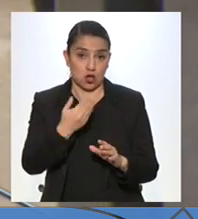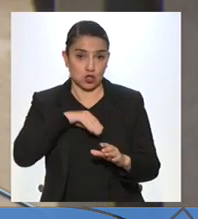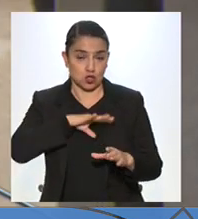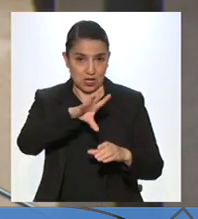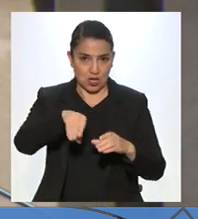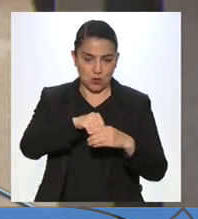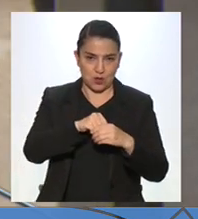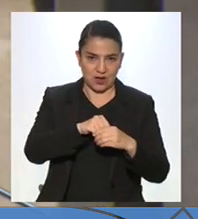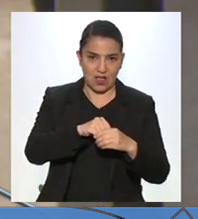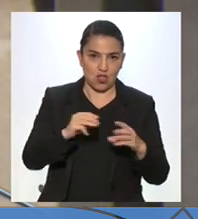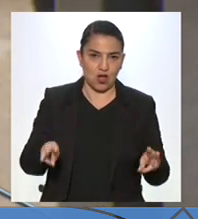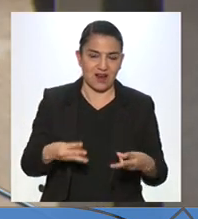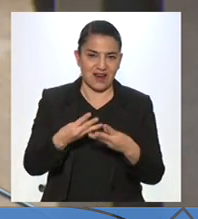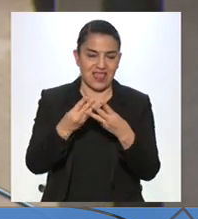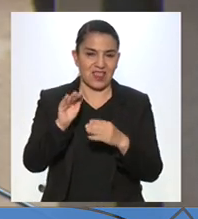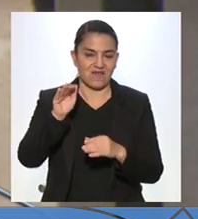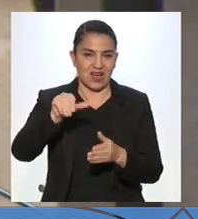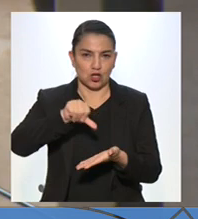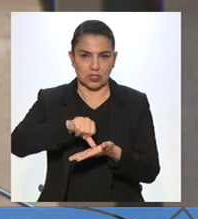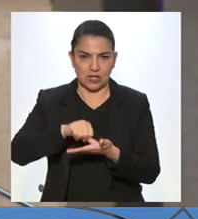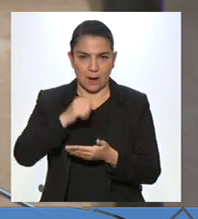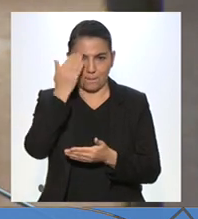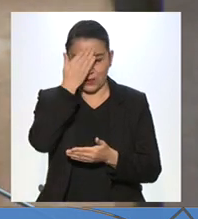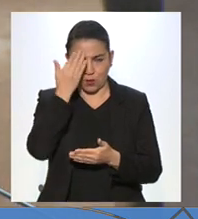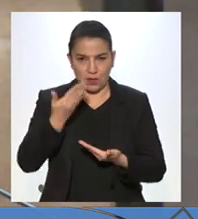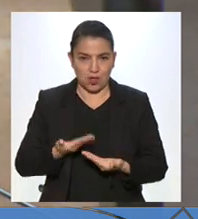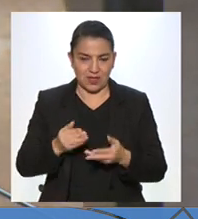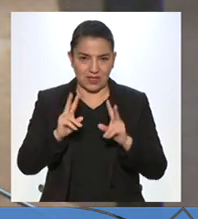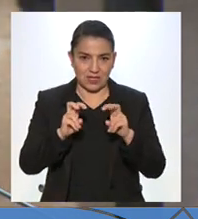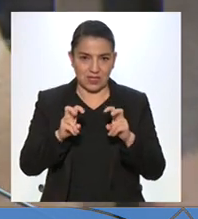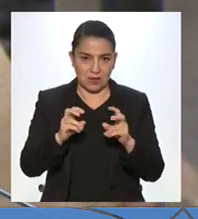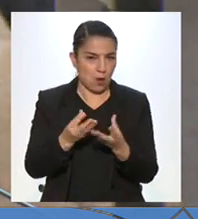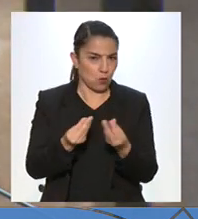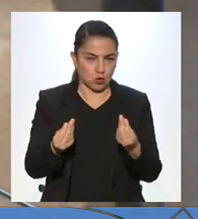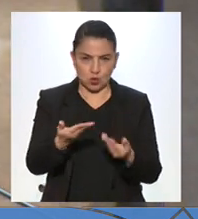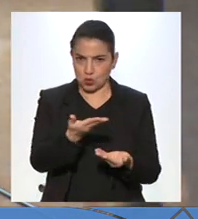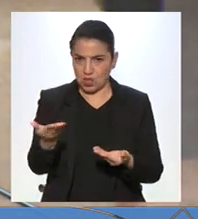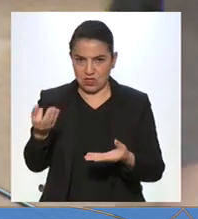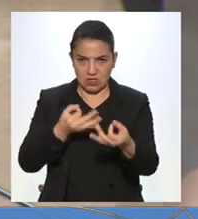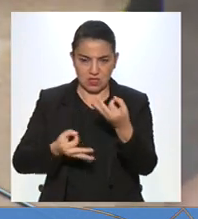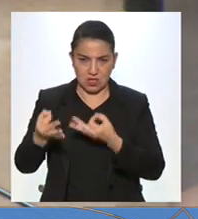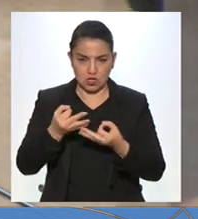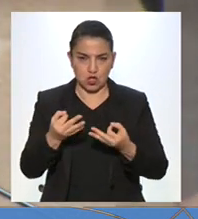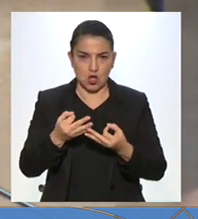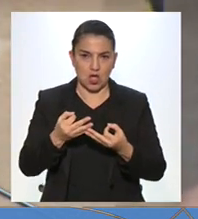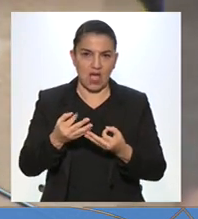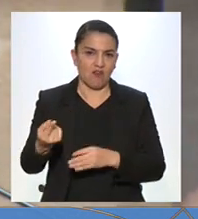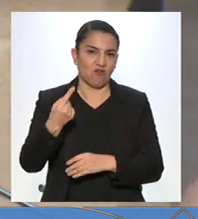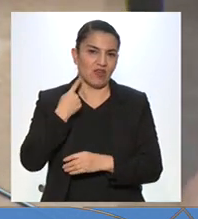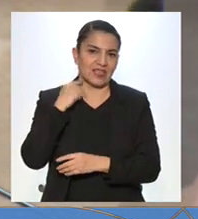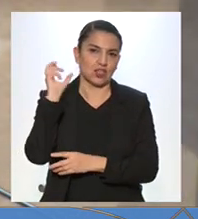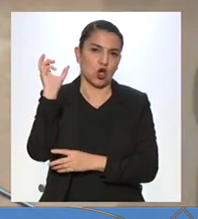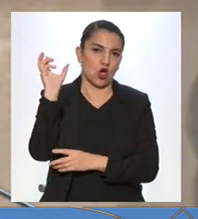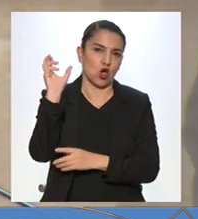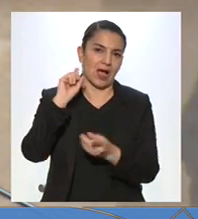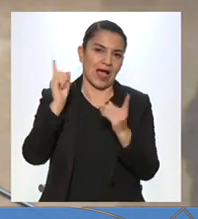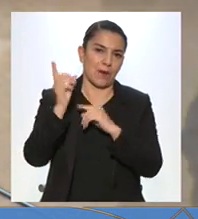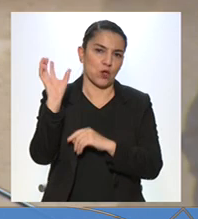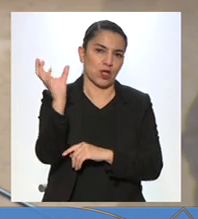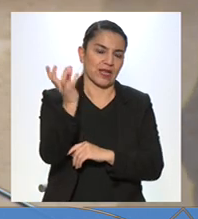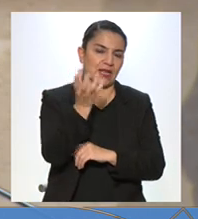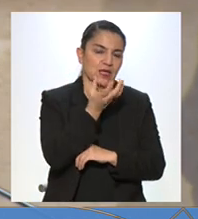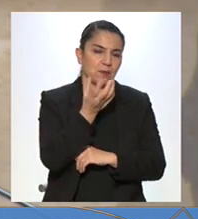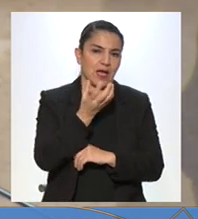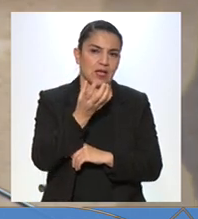que están preocupados de este tema, así que muchas de las cosas que él mencionaba, el efecto del cambio climático sobre el crecimiento de